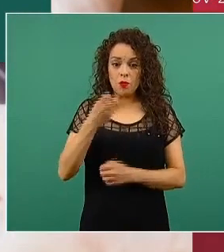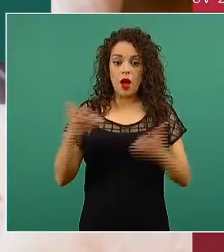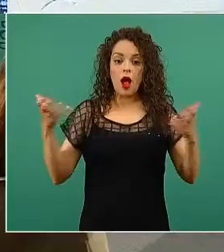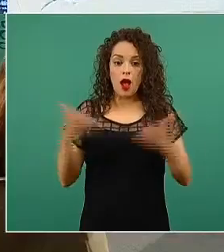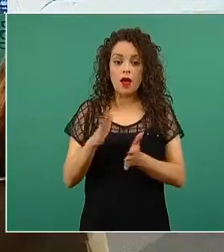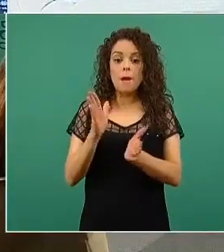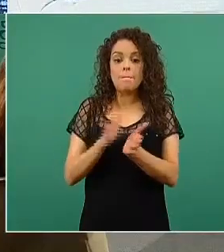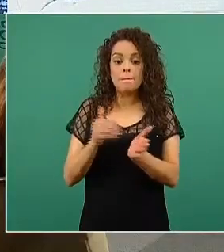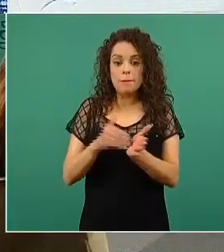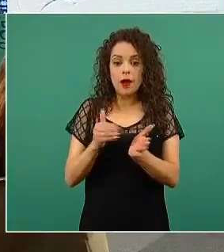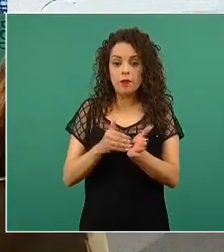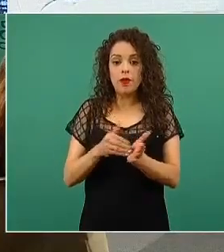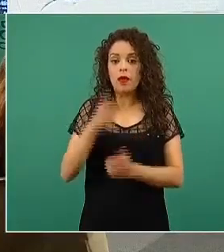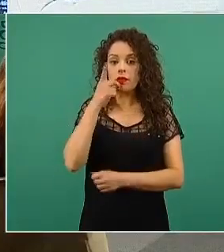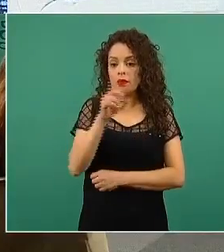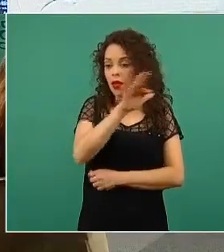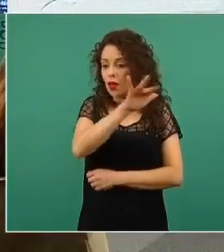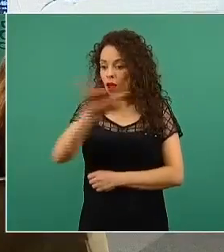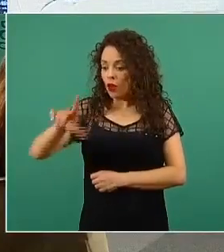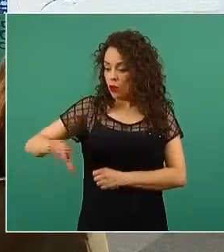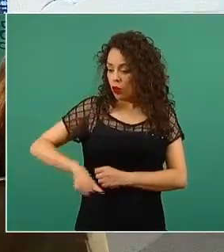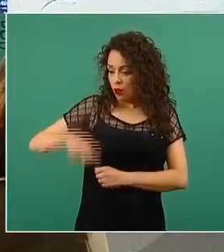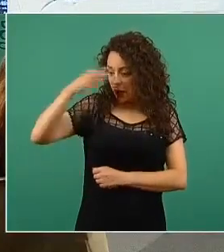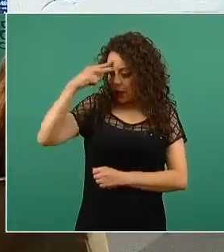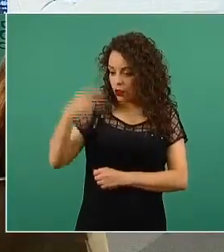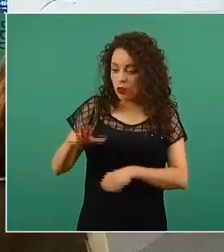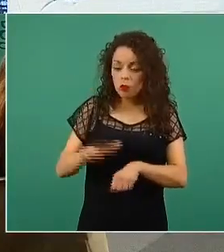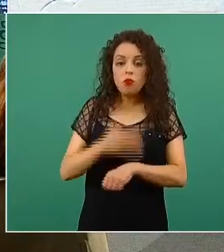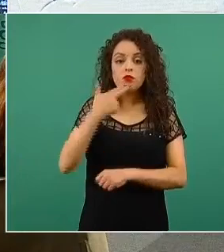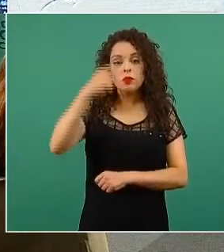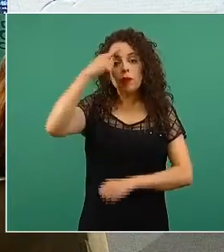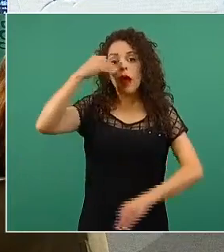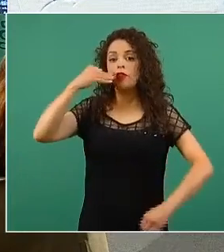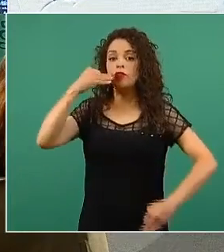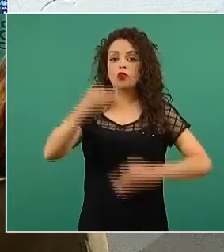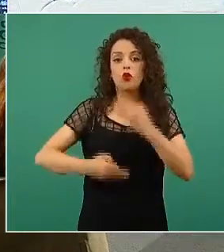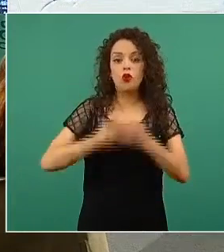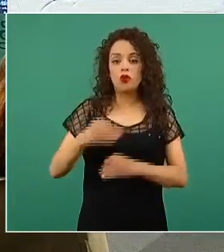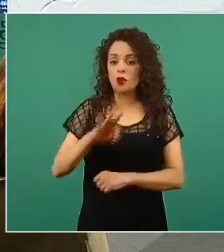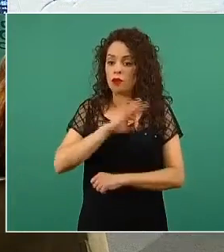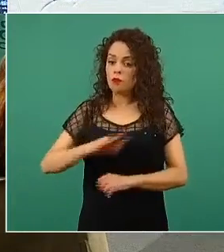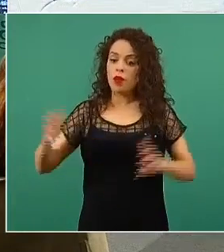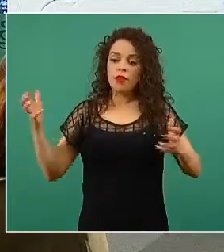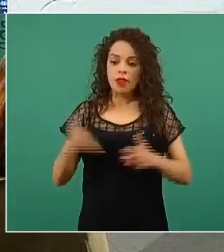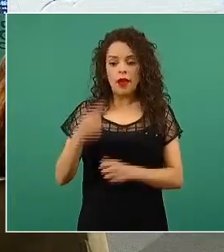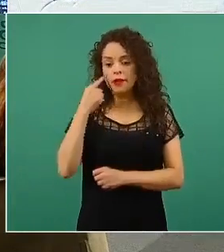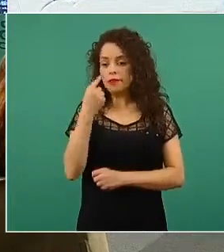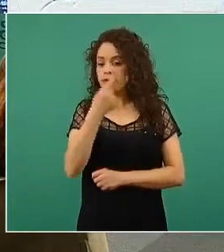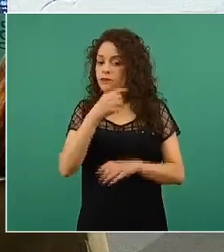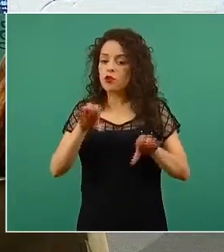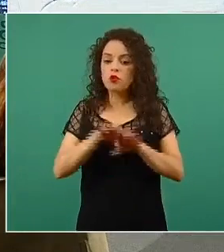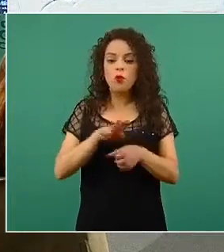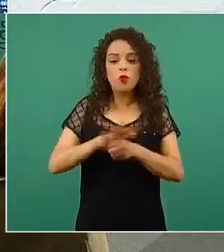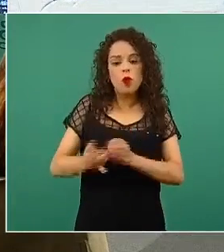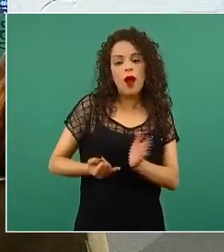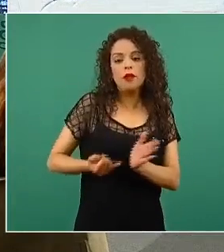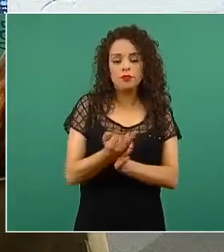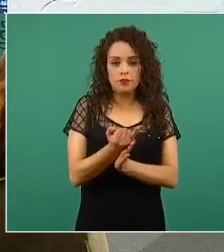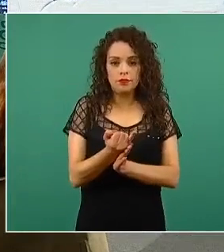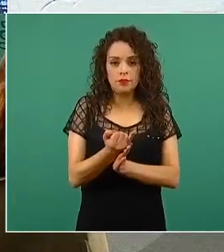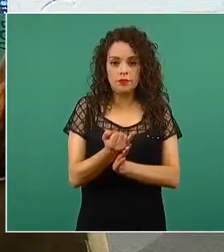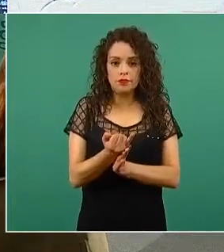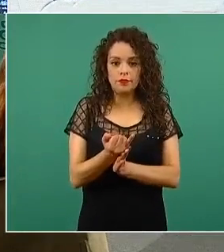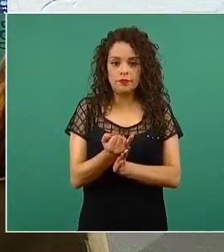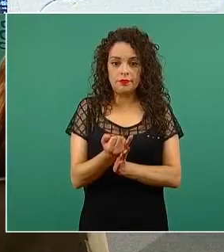del Gobierno de México que sirve para todas y todos, para tomar decisiones. En este documento, aquí vemos, de acuerdo al